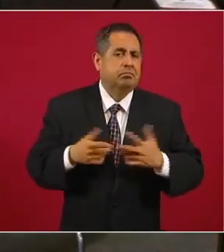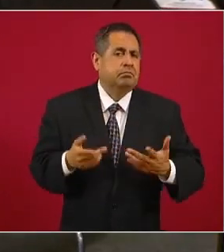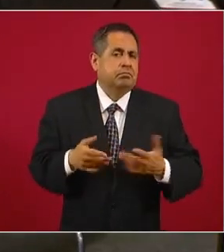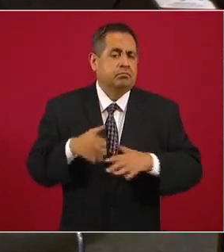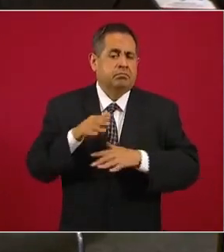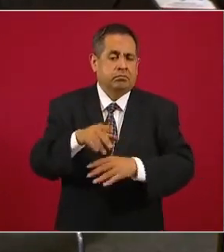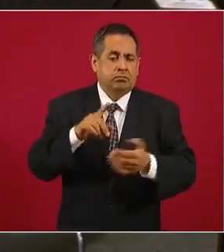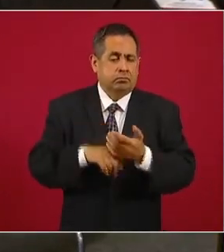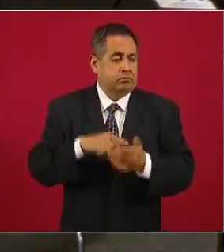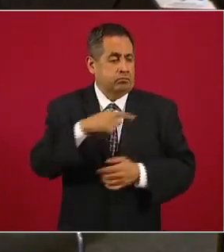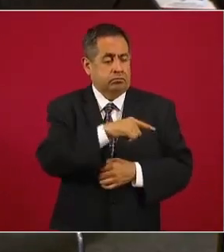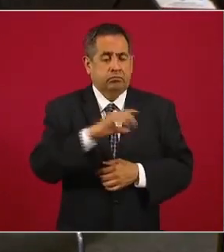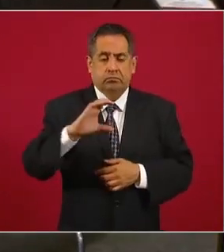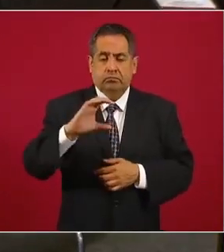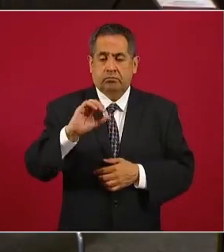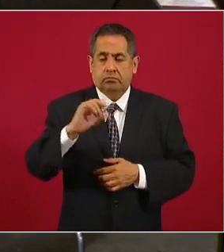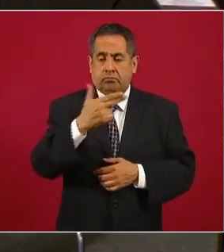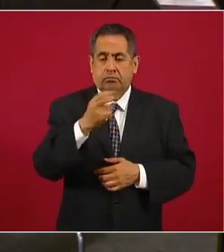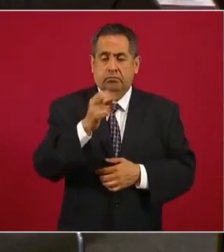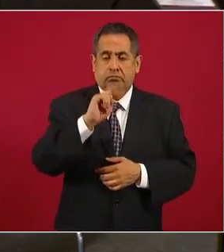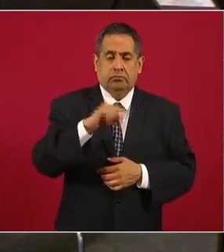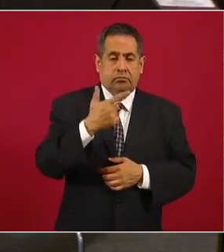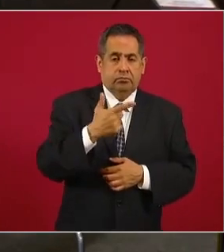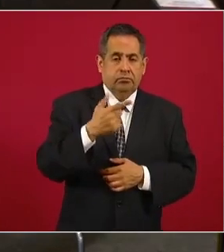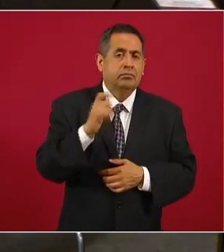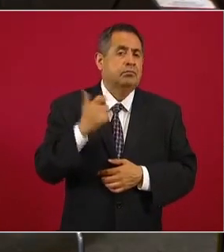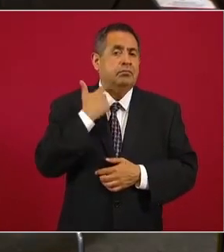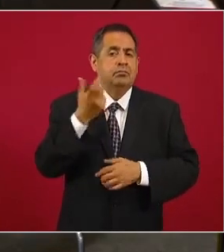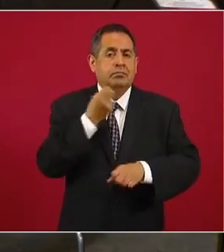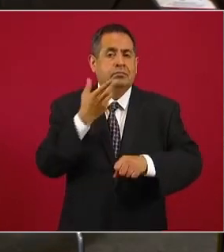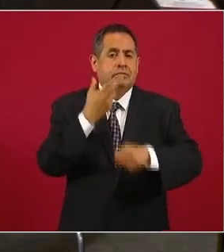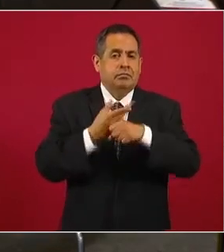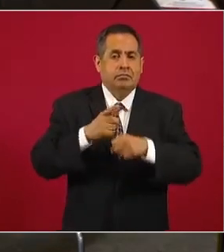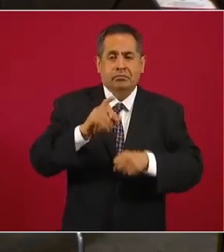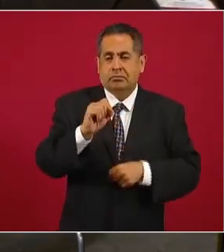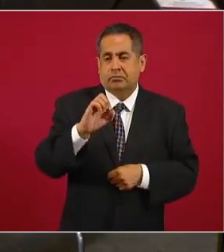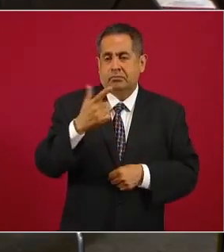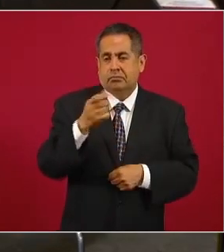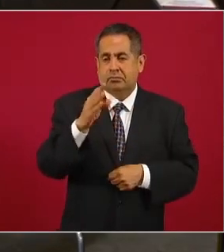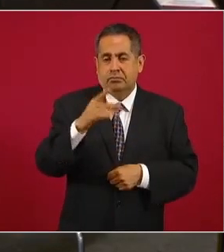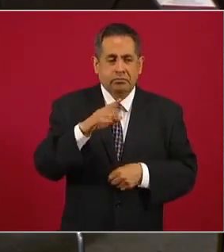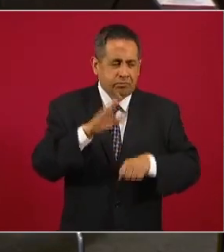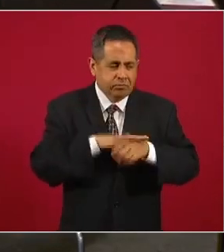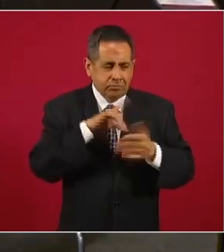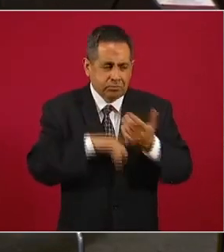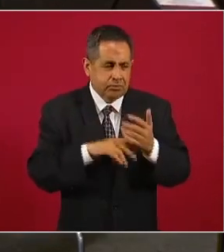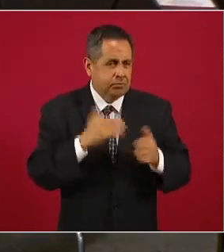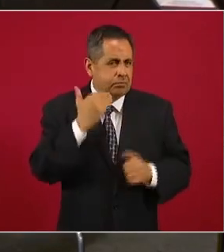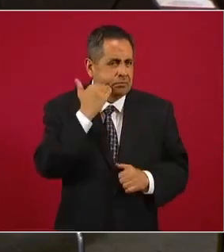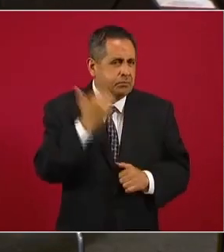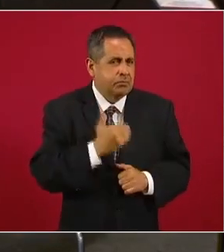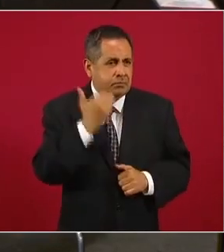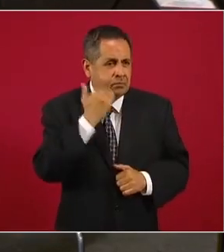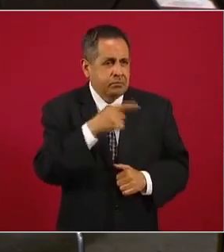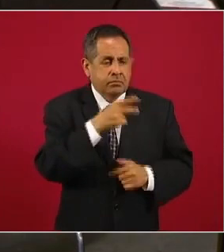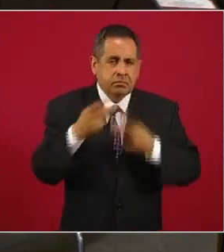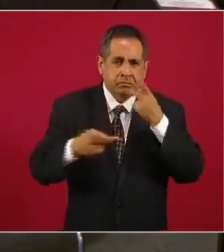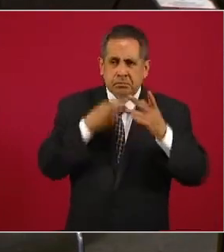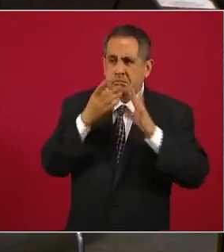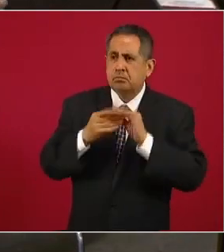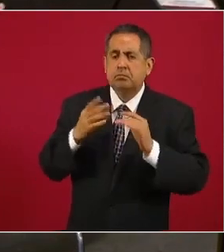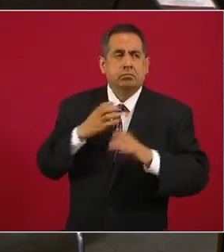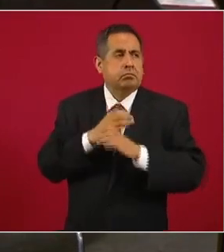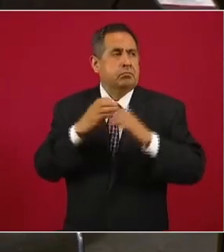el caso de Miguel Ángel Osorio Chong, secretario de Gobernación, por presuntas inconsistencias en su declaración de